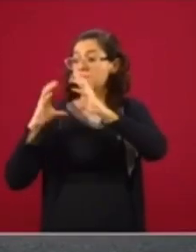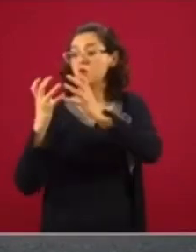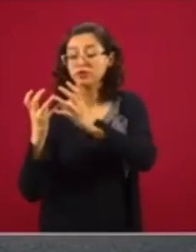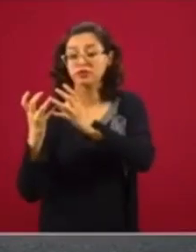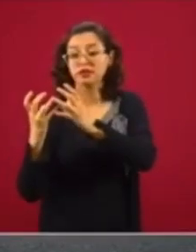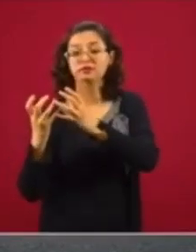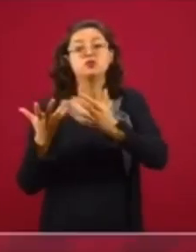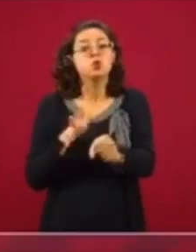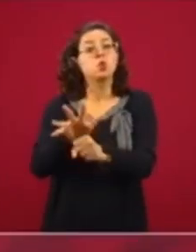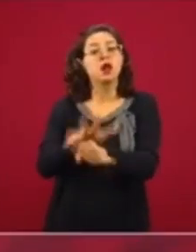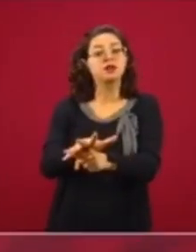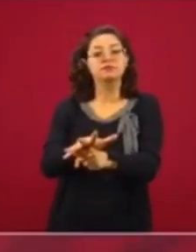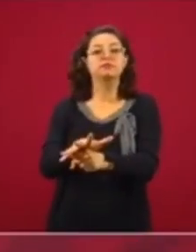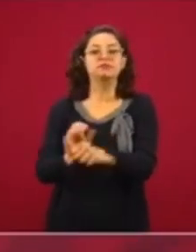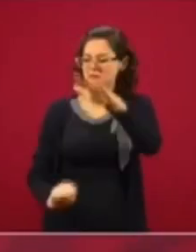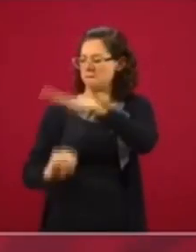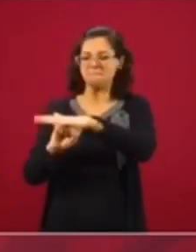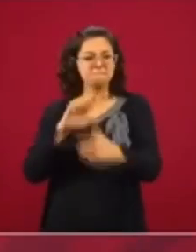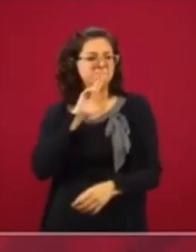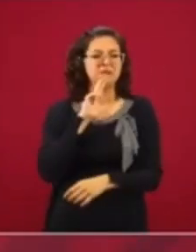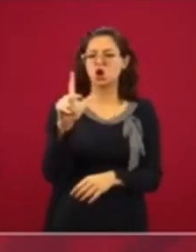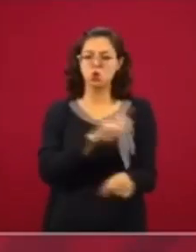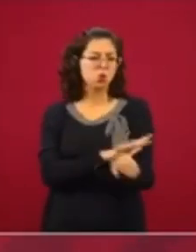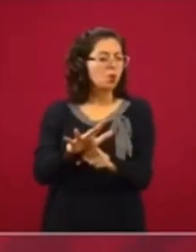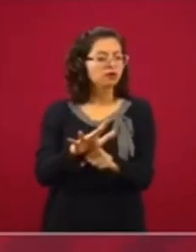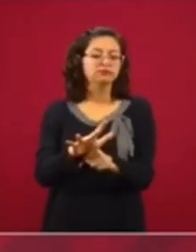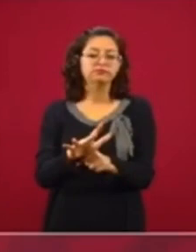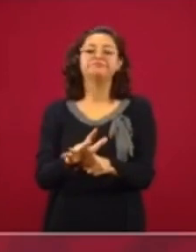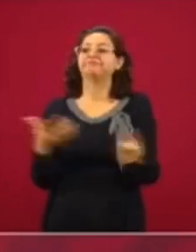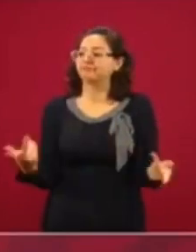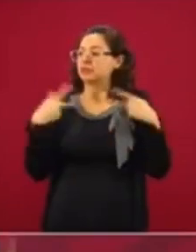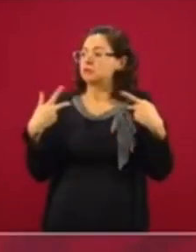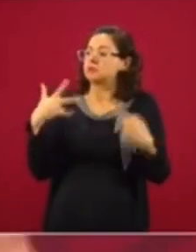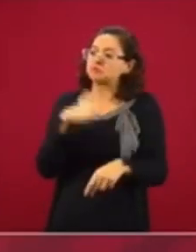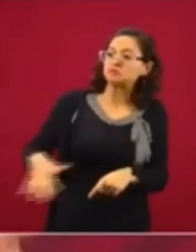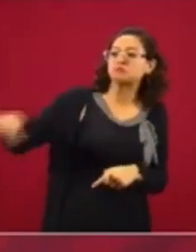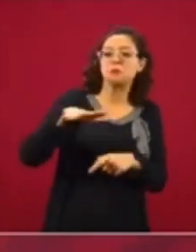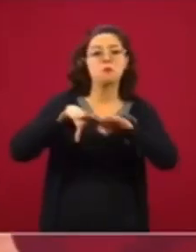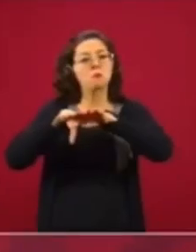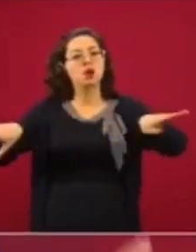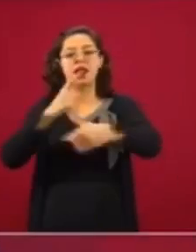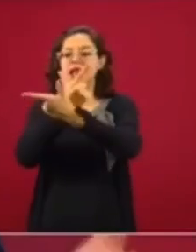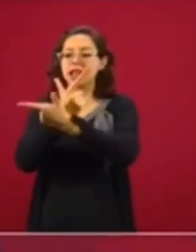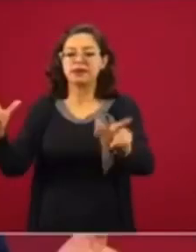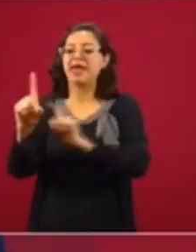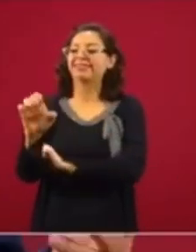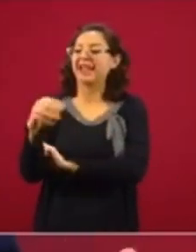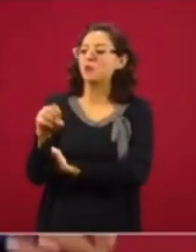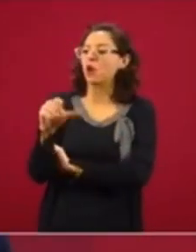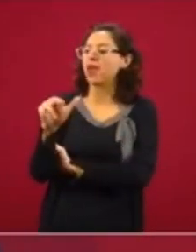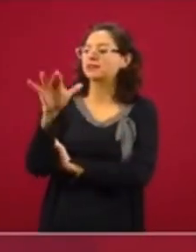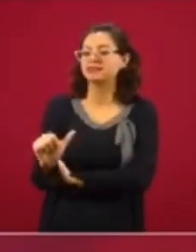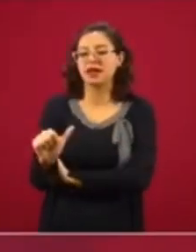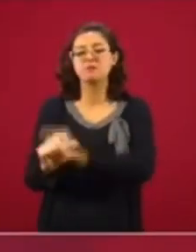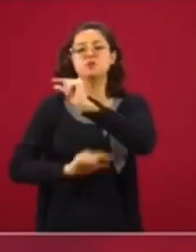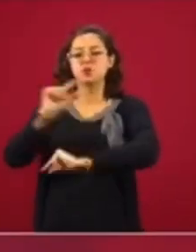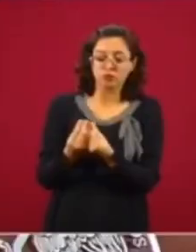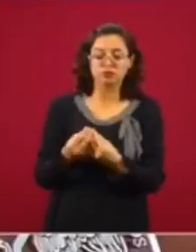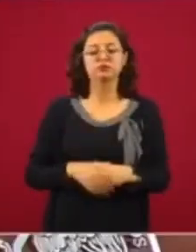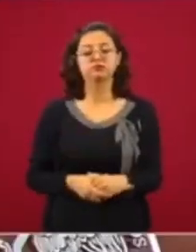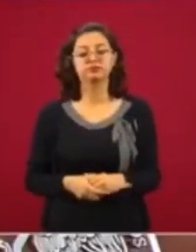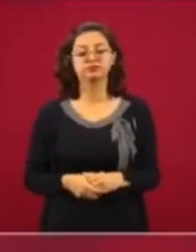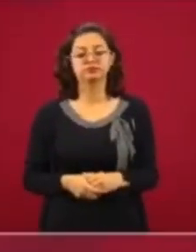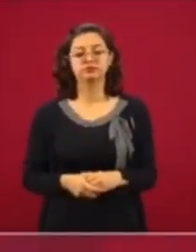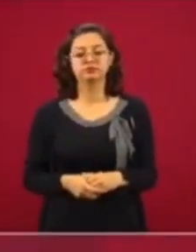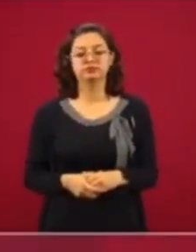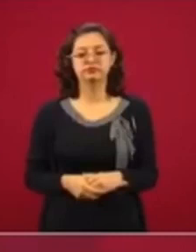es el garantizar las libertades y que con el método democrático se vaya regenerando la vida pública. Sale